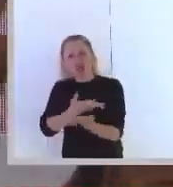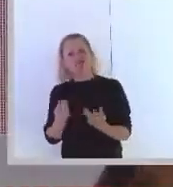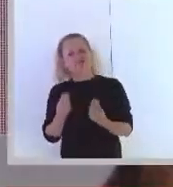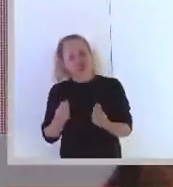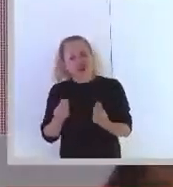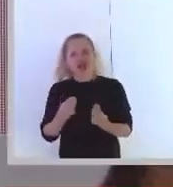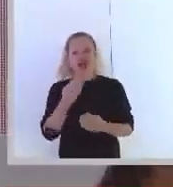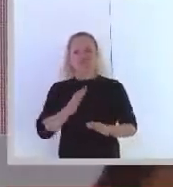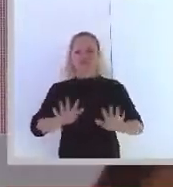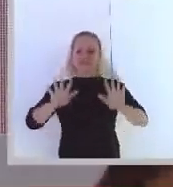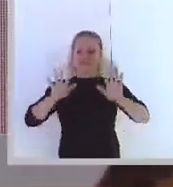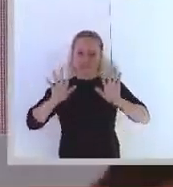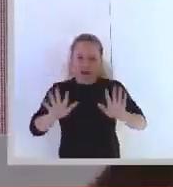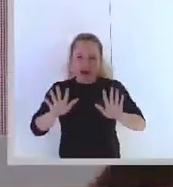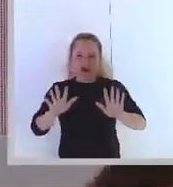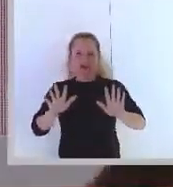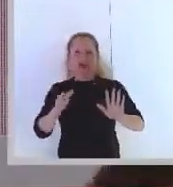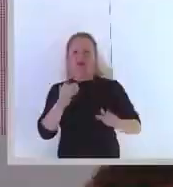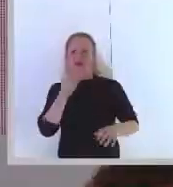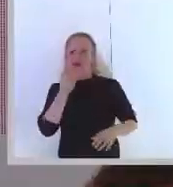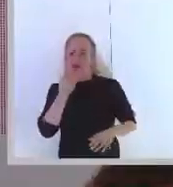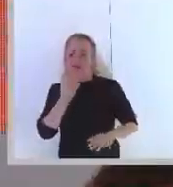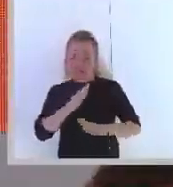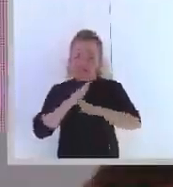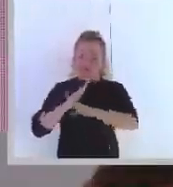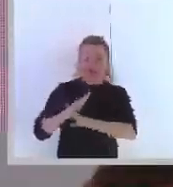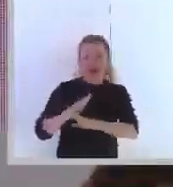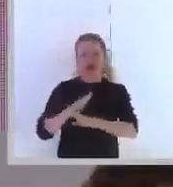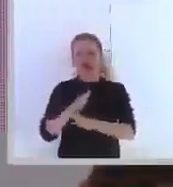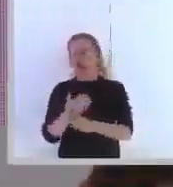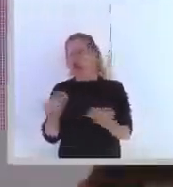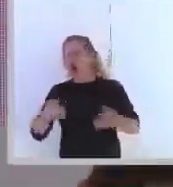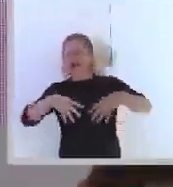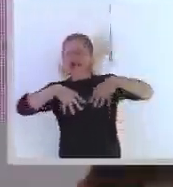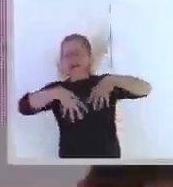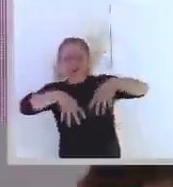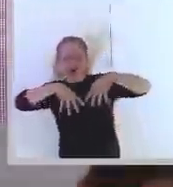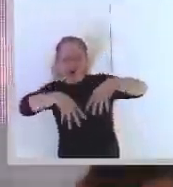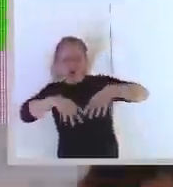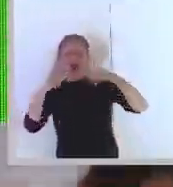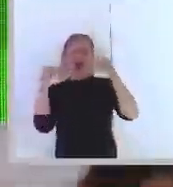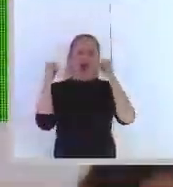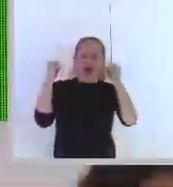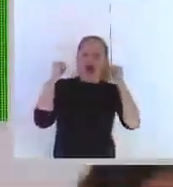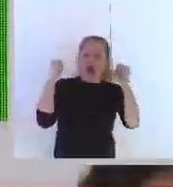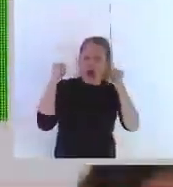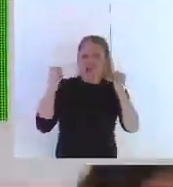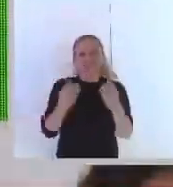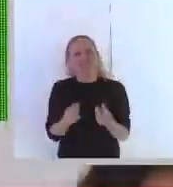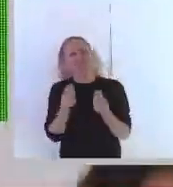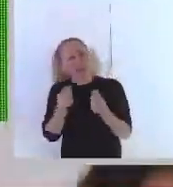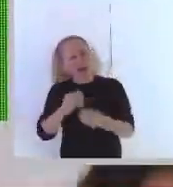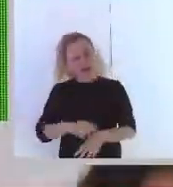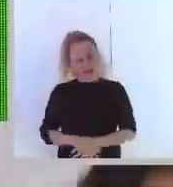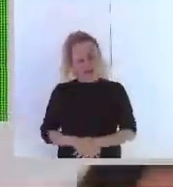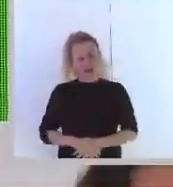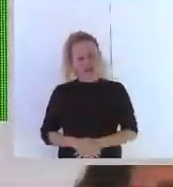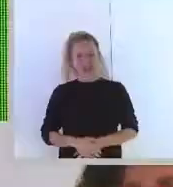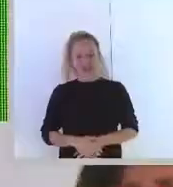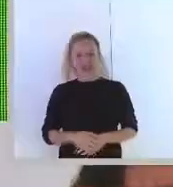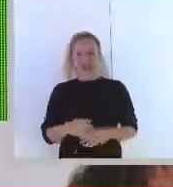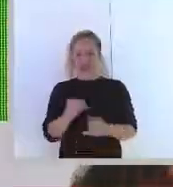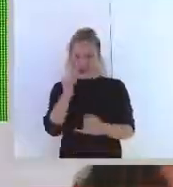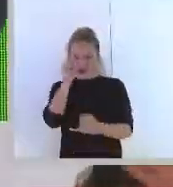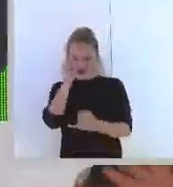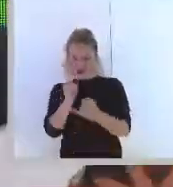los paros, que los bloqueos, que las protestas terminaran en unos actos de diálogo